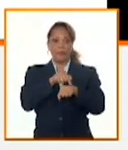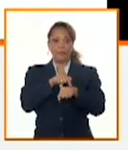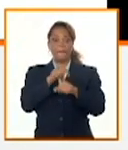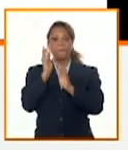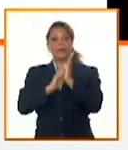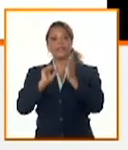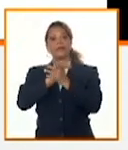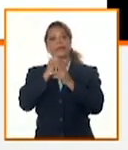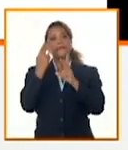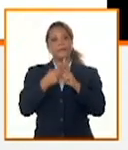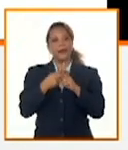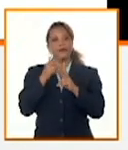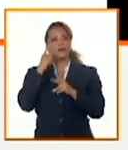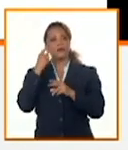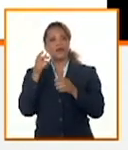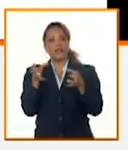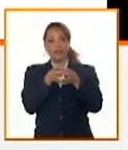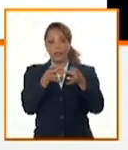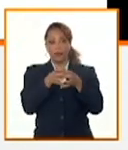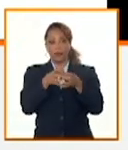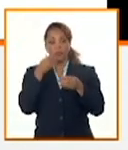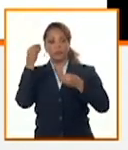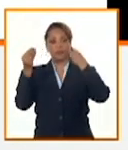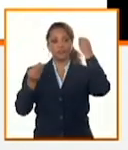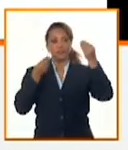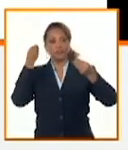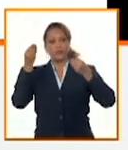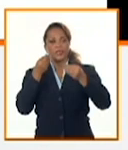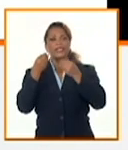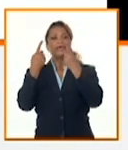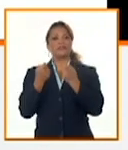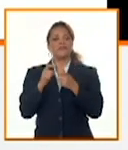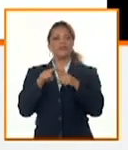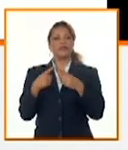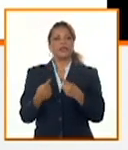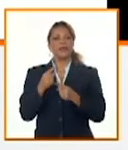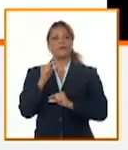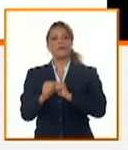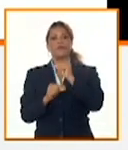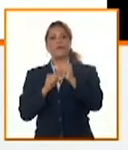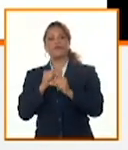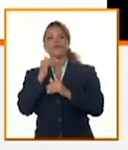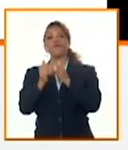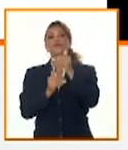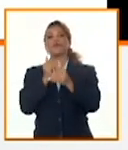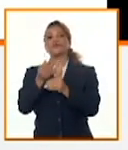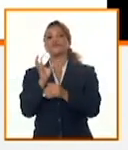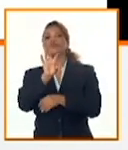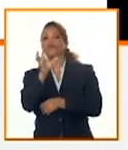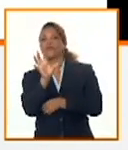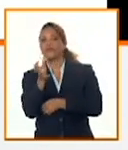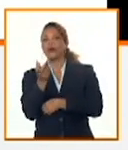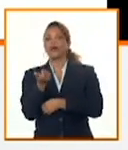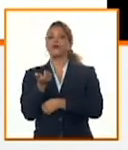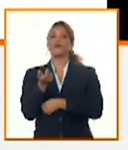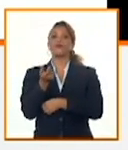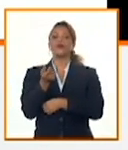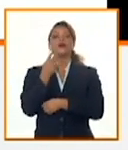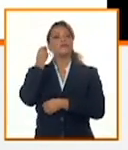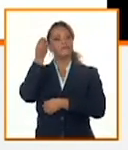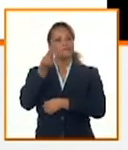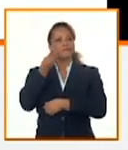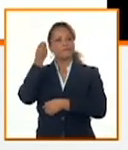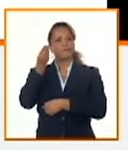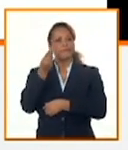habíamos analizado en el comité ejecutivo que se administra la necesidad de ir a un proceso de bancarización y se